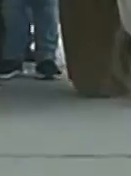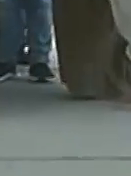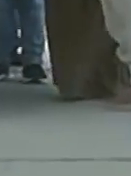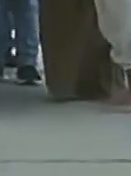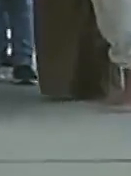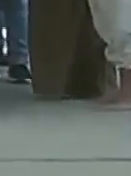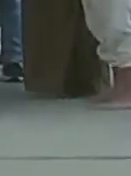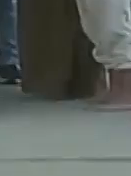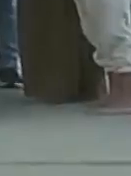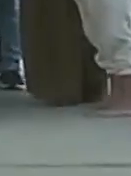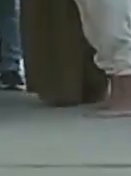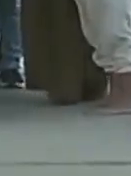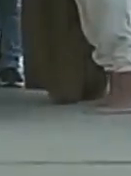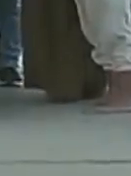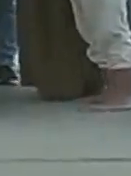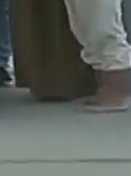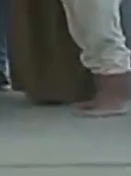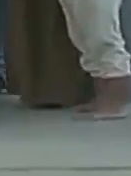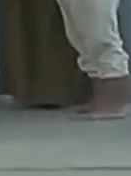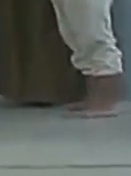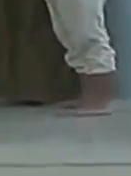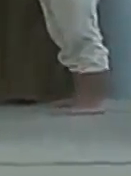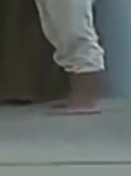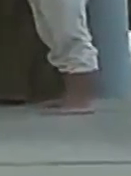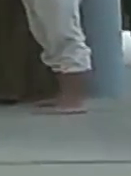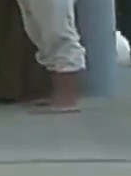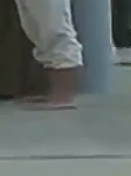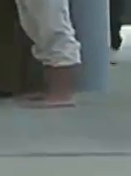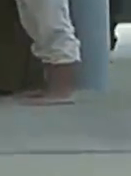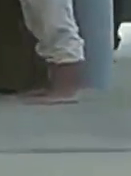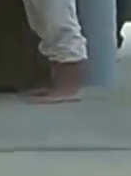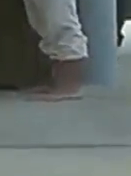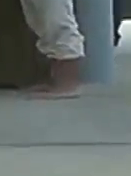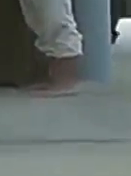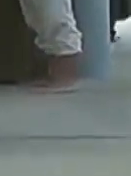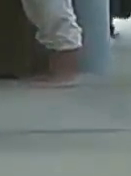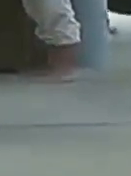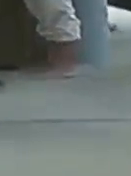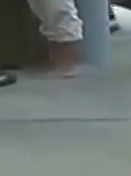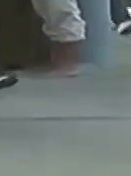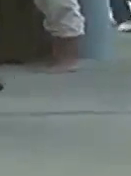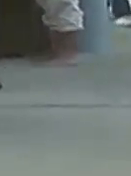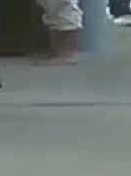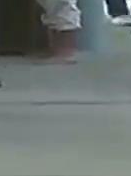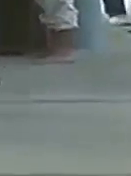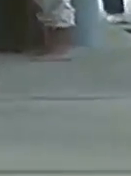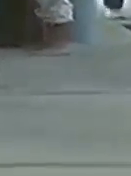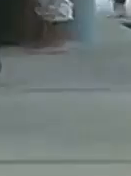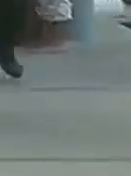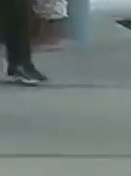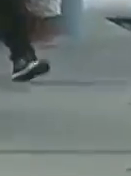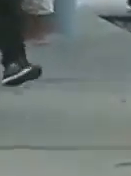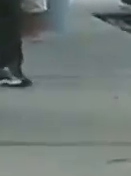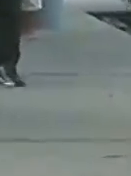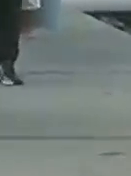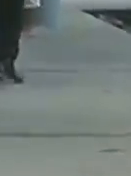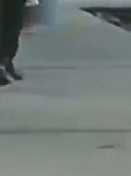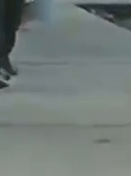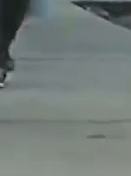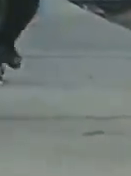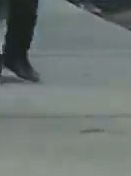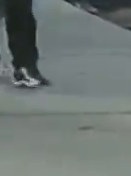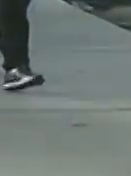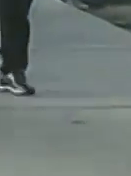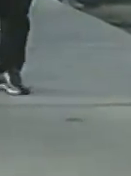combatiente, Cilia Flores de Maduro. Se encuentra acompañado por el gobernador del estado La Guaira, José Alejandro